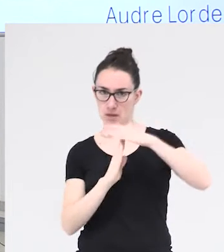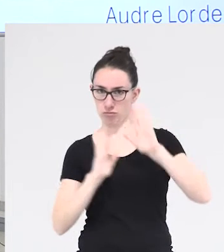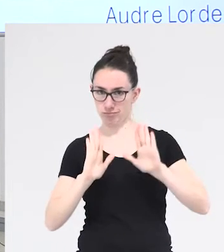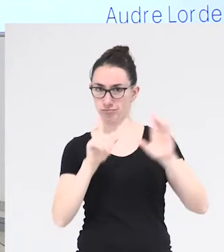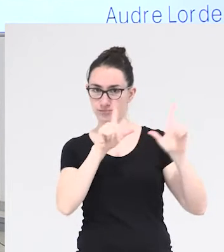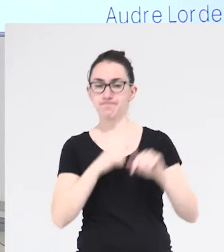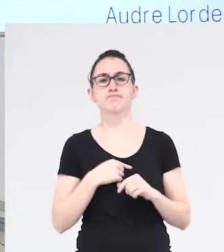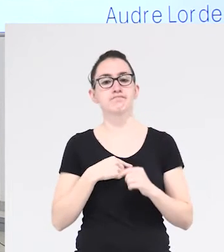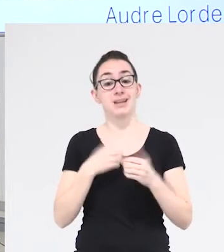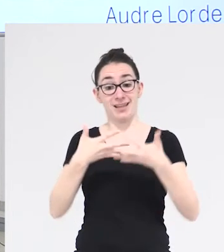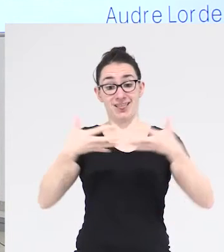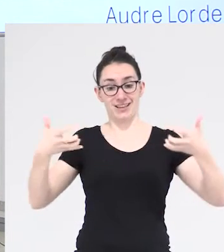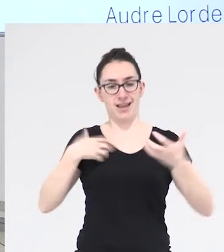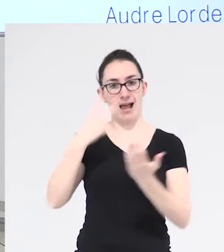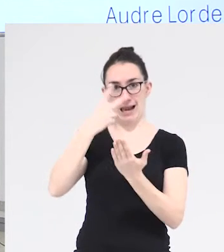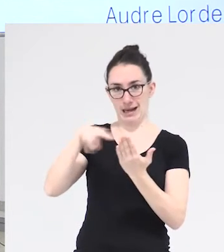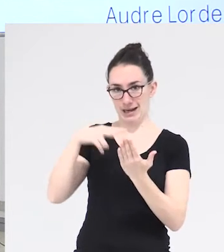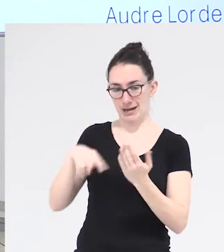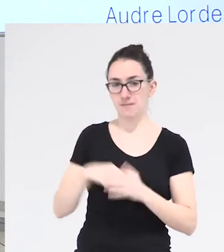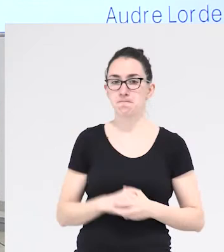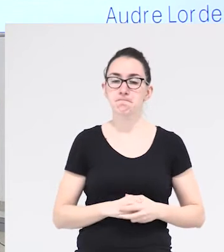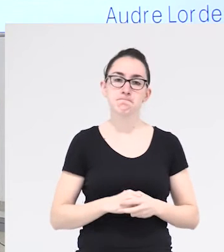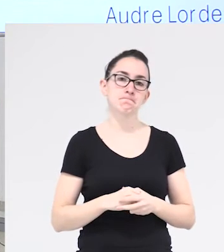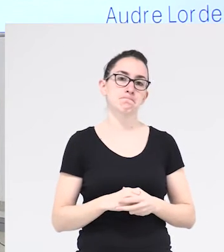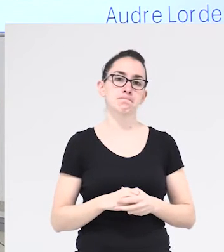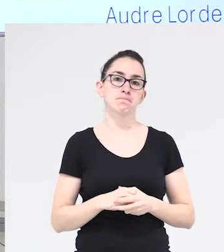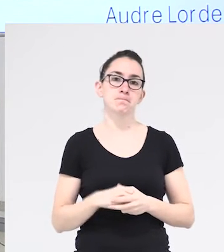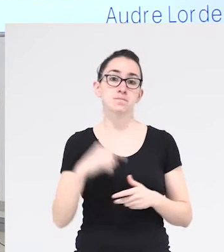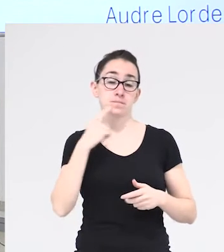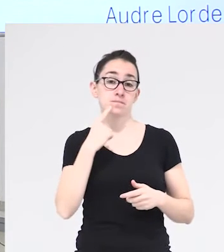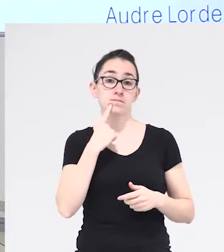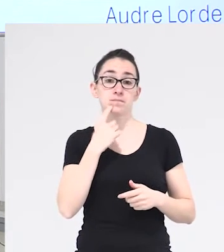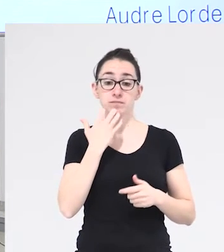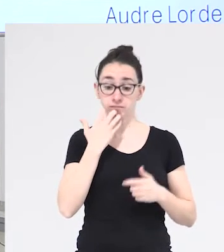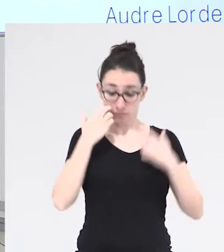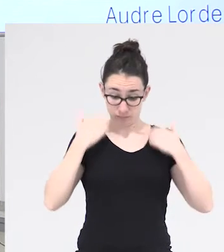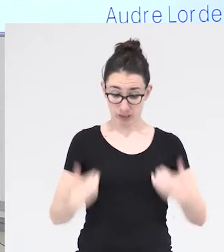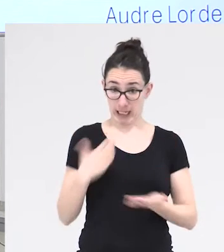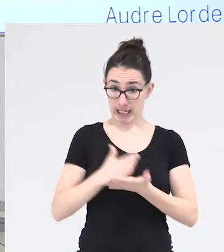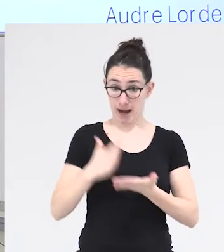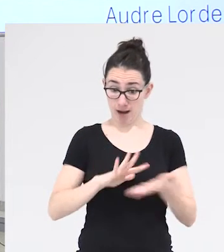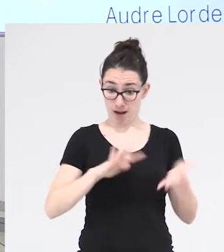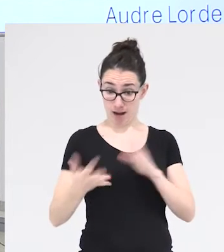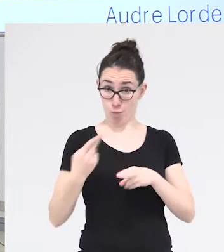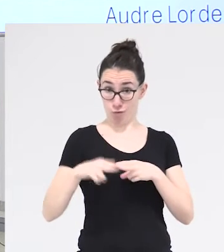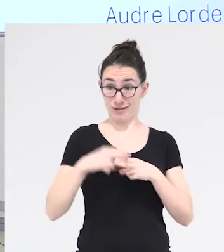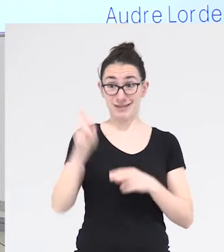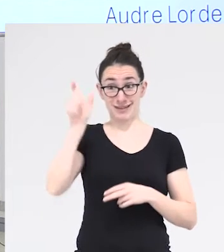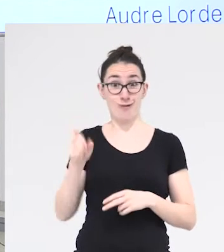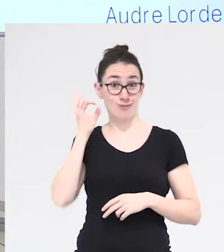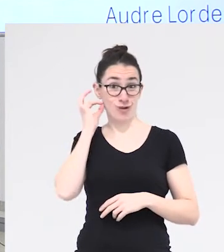Les voy a leer la cita, porque si se trata de politizar la carne, Audre Lorde, como les